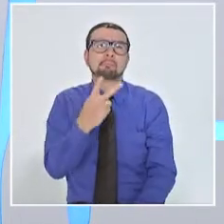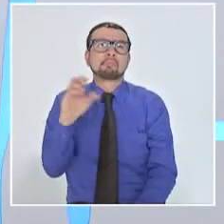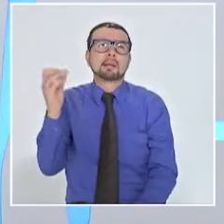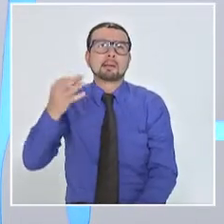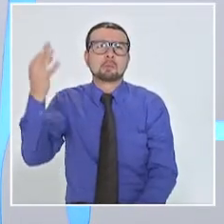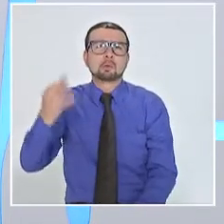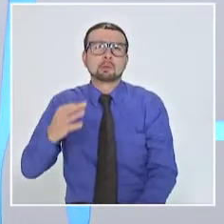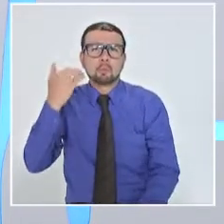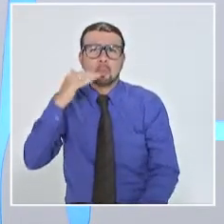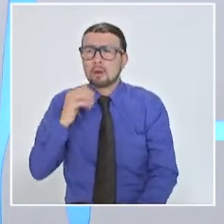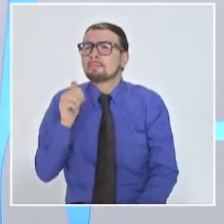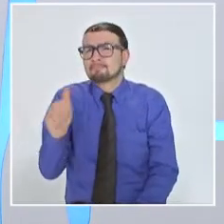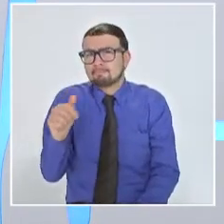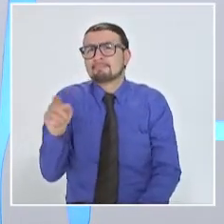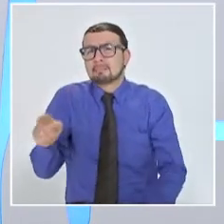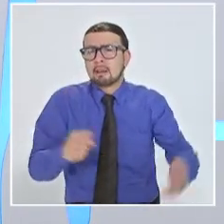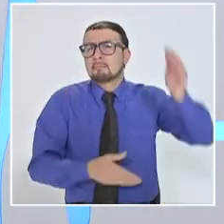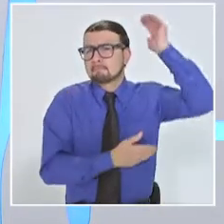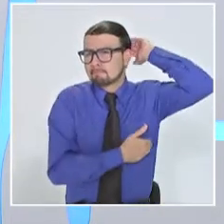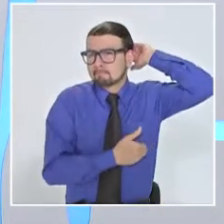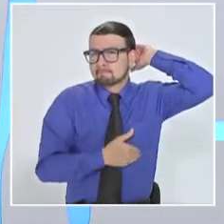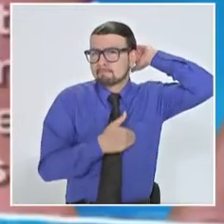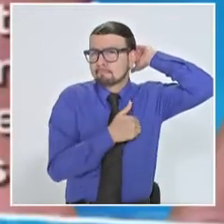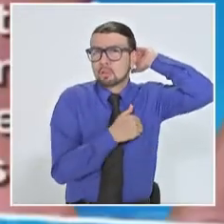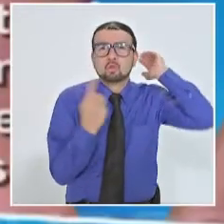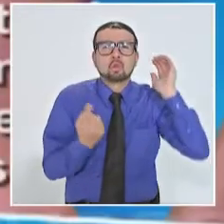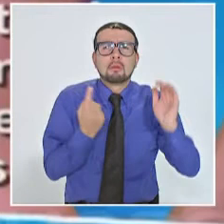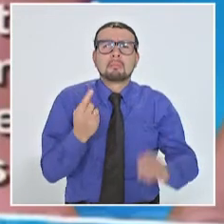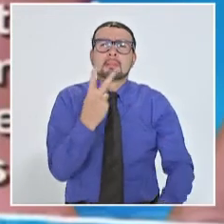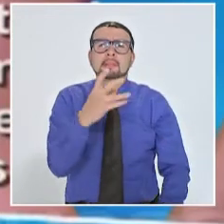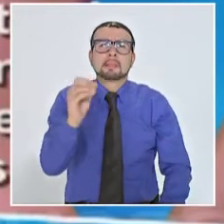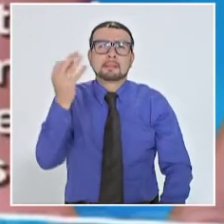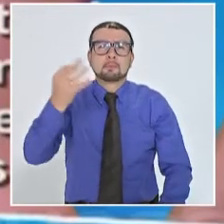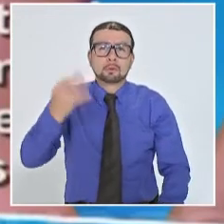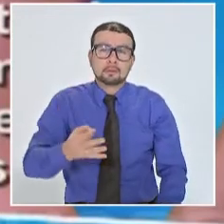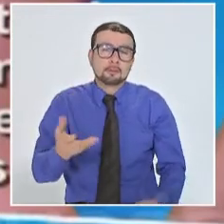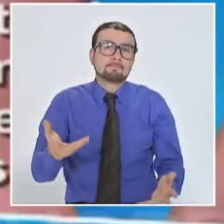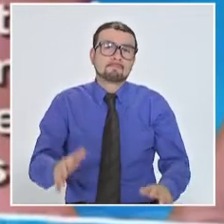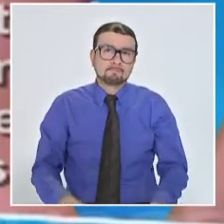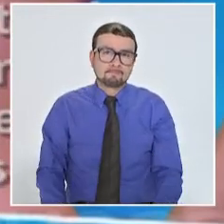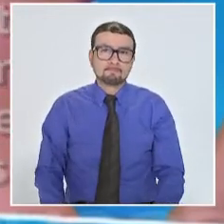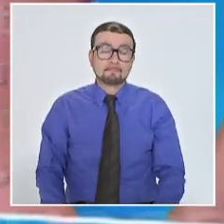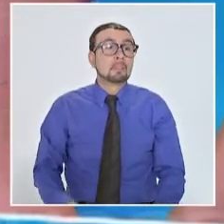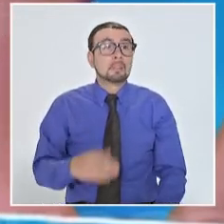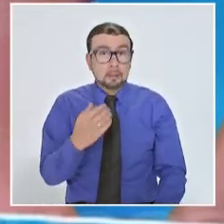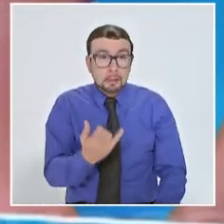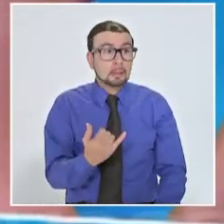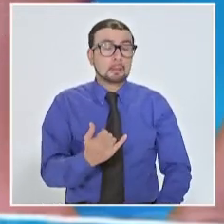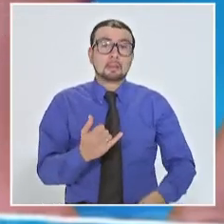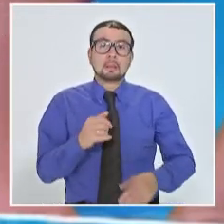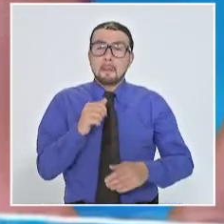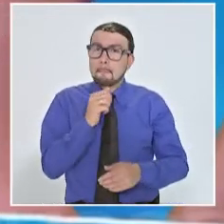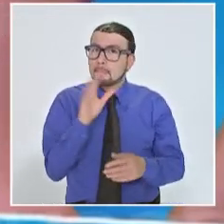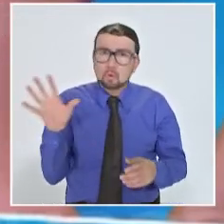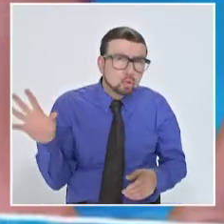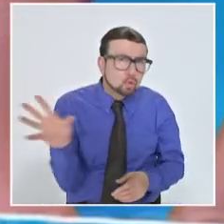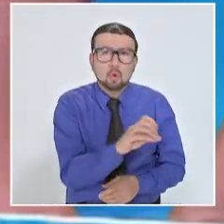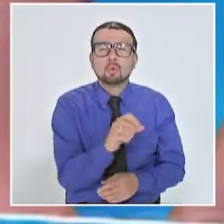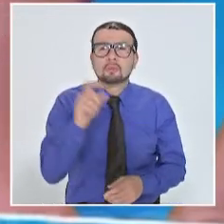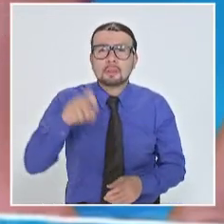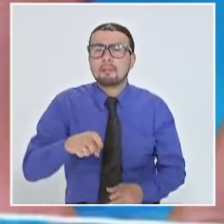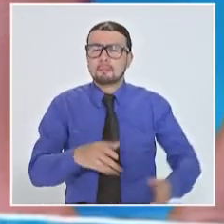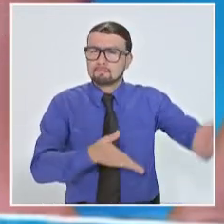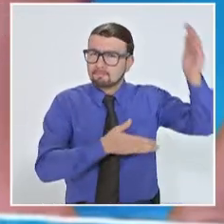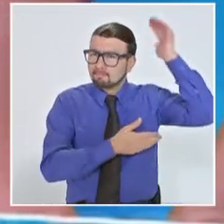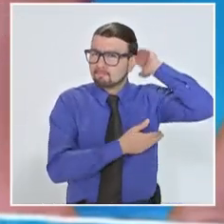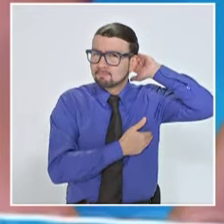mujeres realmente se hace un autoexamen. Entonces, el poder que tiene esta prueba para disminuir la mortalidad por cáncer de